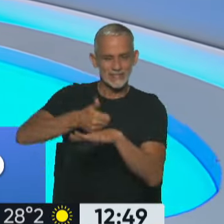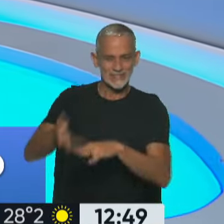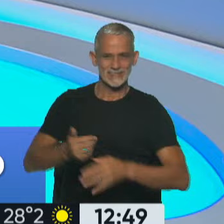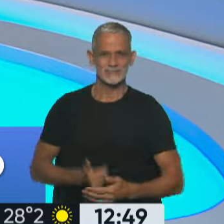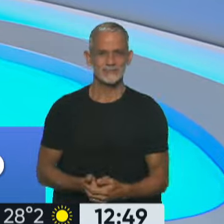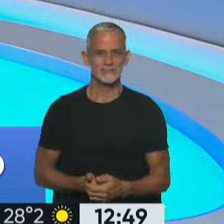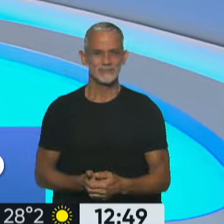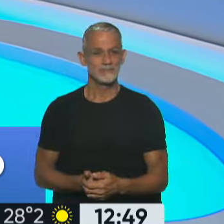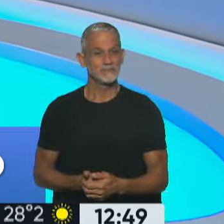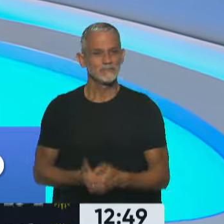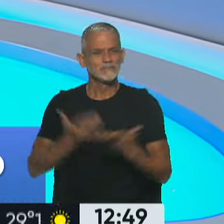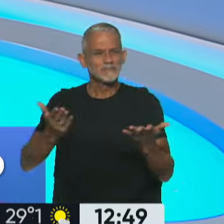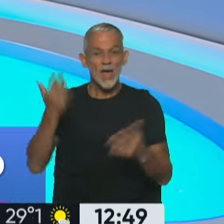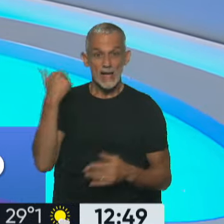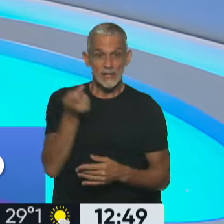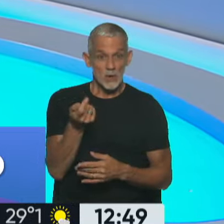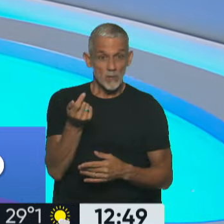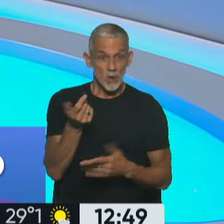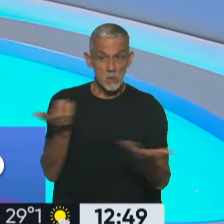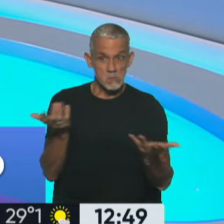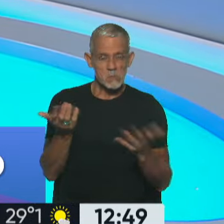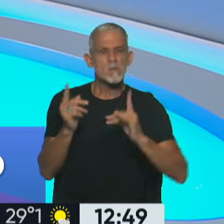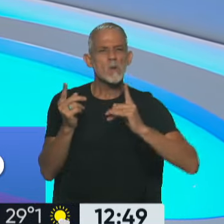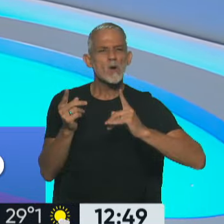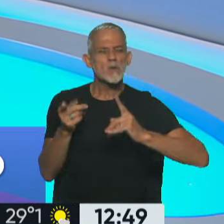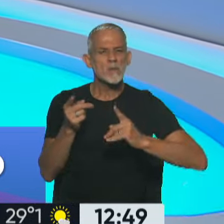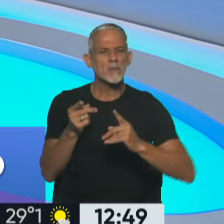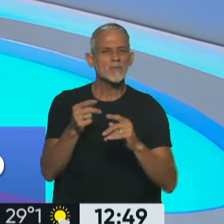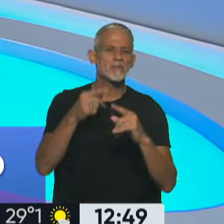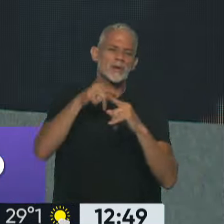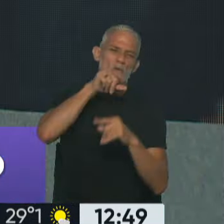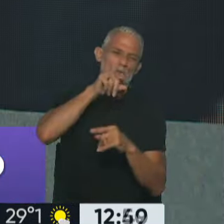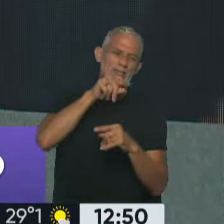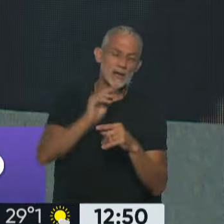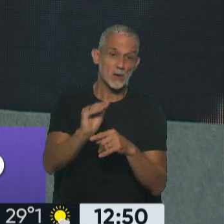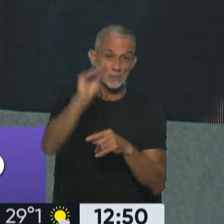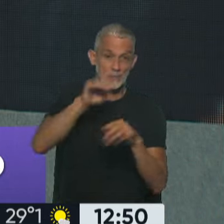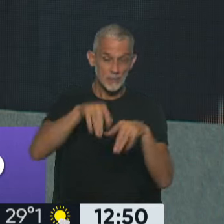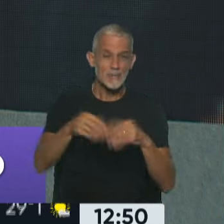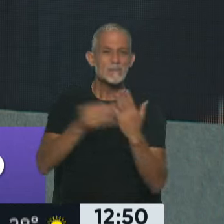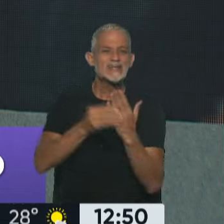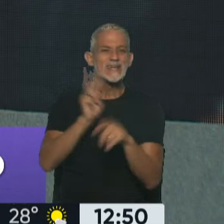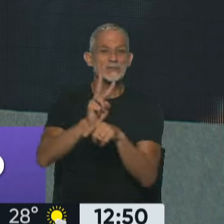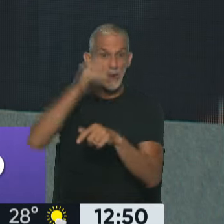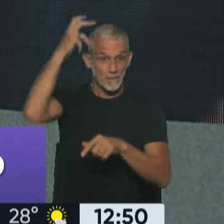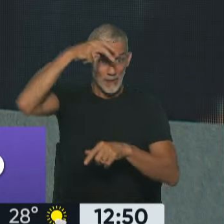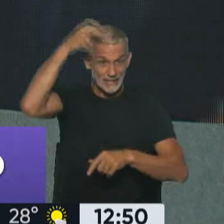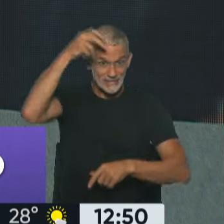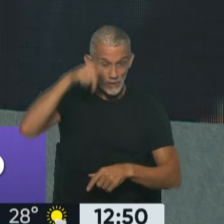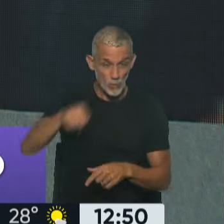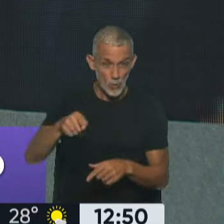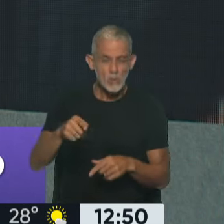nuevamente verlos. Bueno, hace muy poquitos minutos, a través de la red X, ex Twitter, la ministra de Seguridad, Patricia